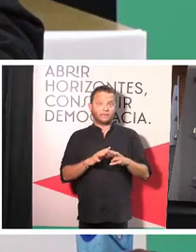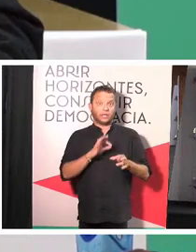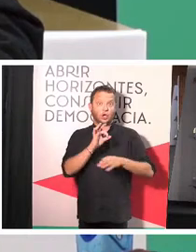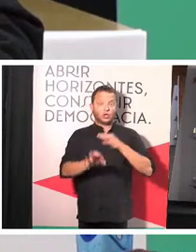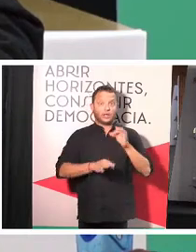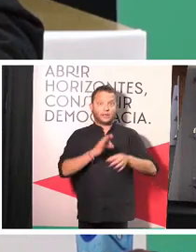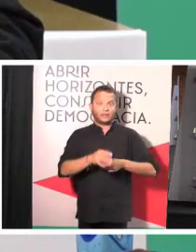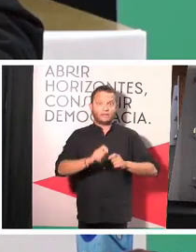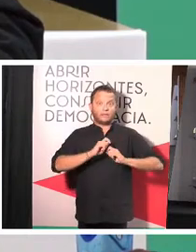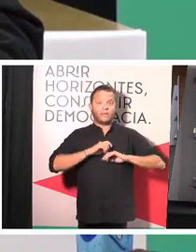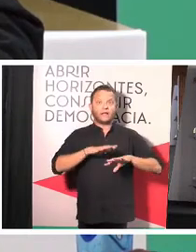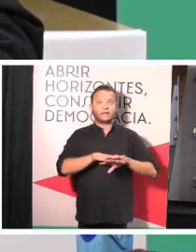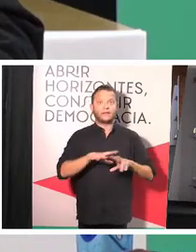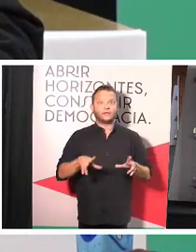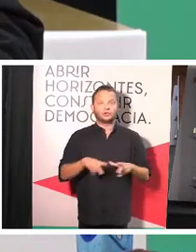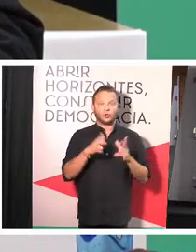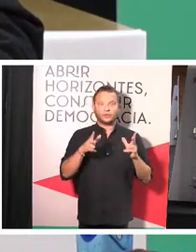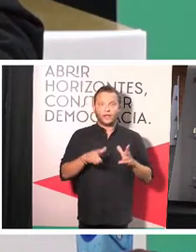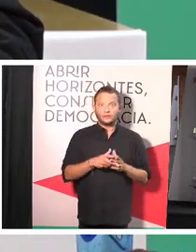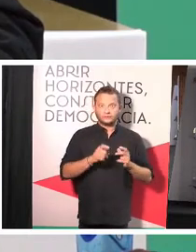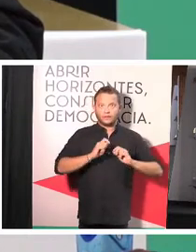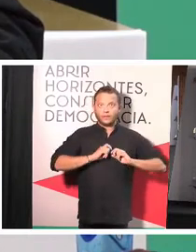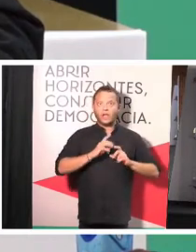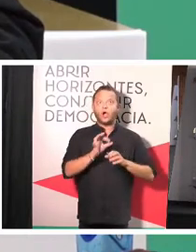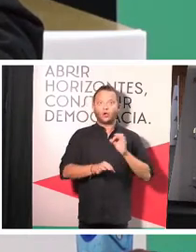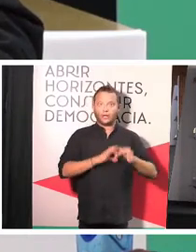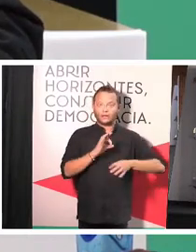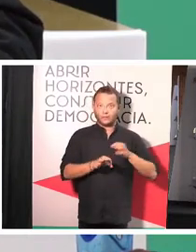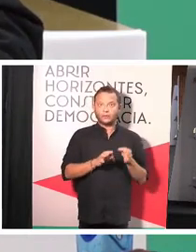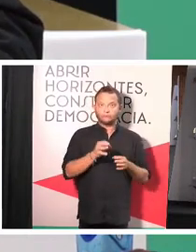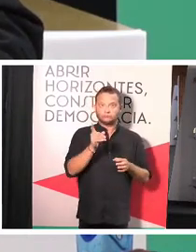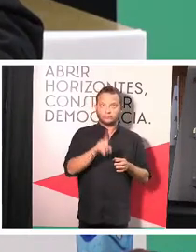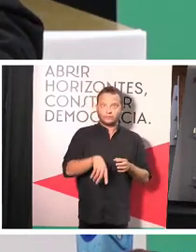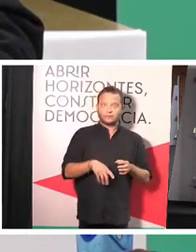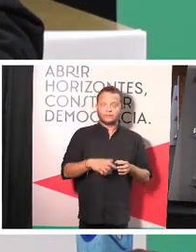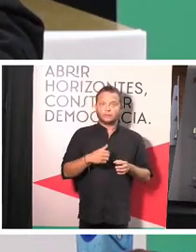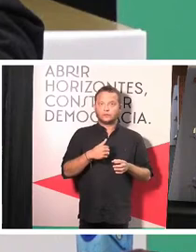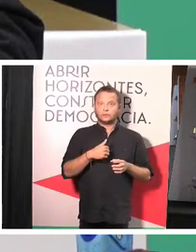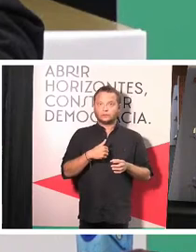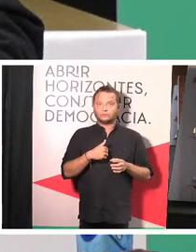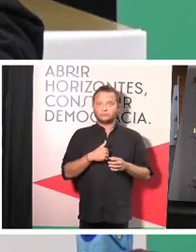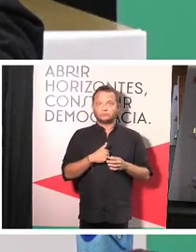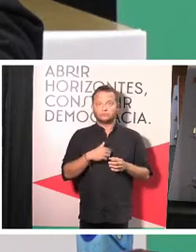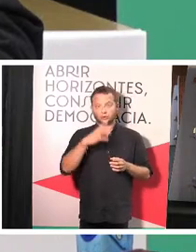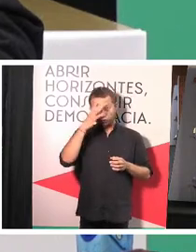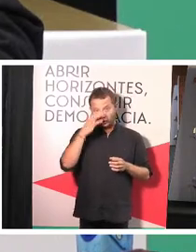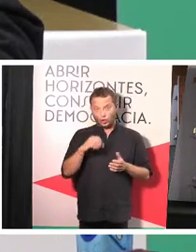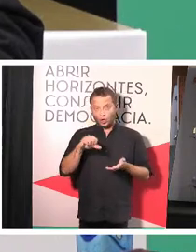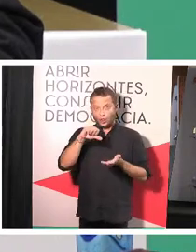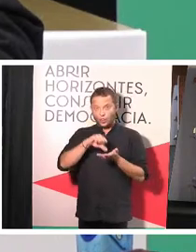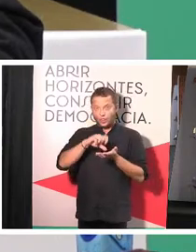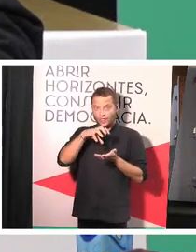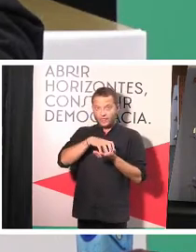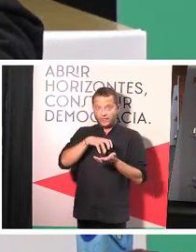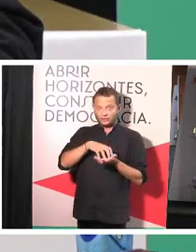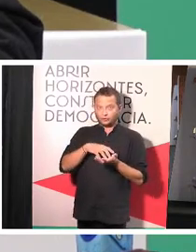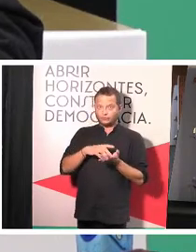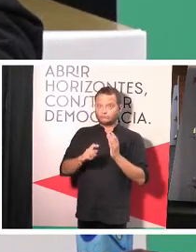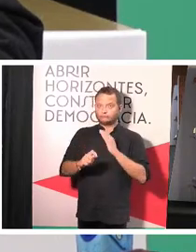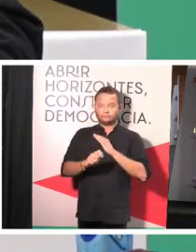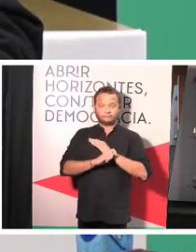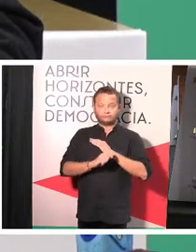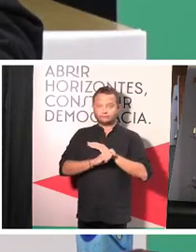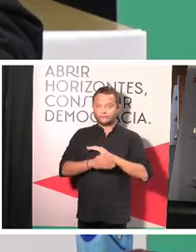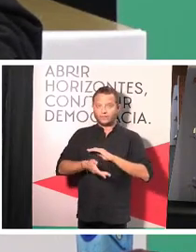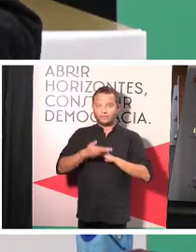pueden dar las redes sociales, que son pues útiles, creo que el Centroide pues fue clave porque es